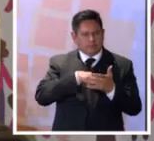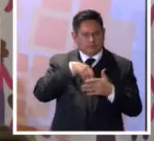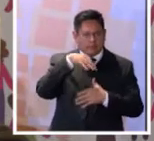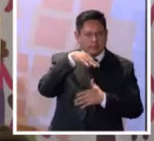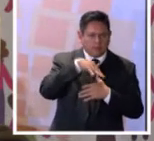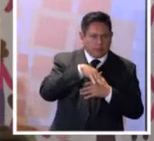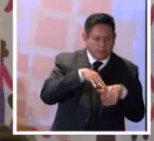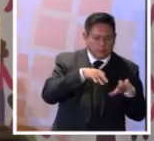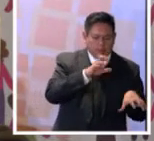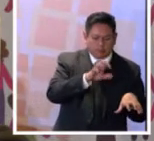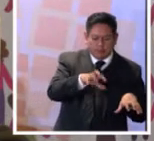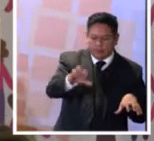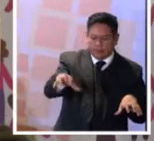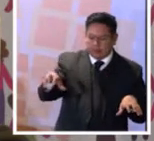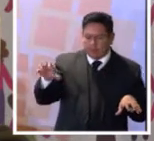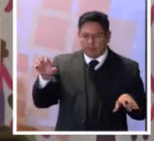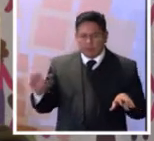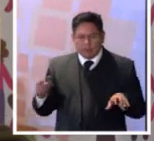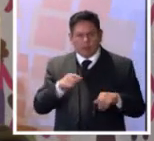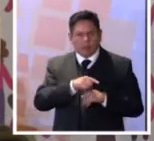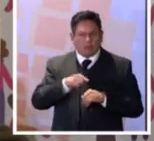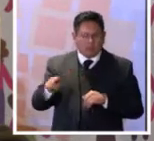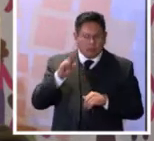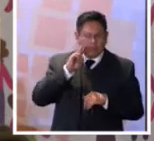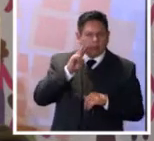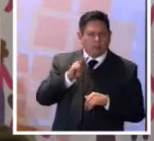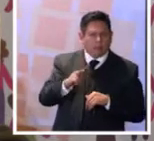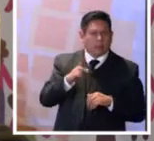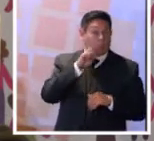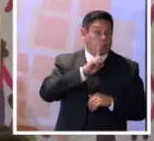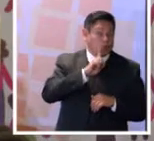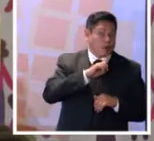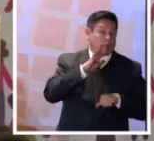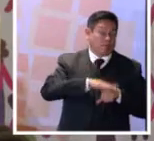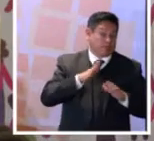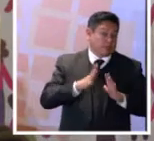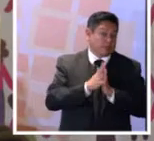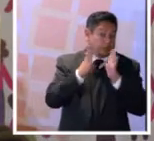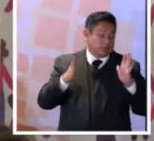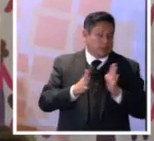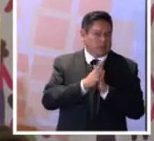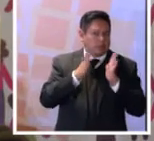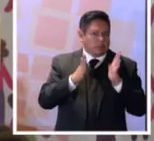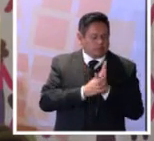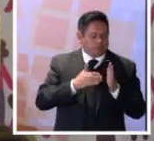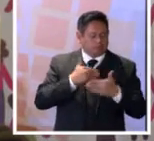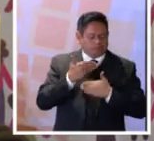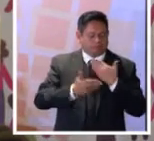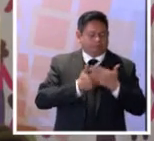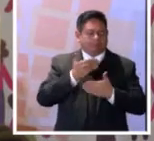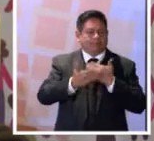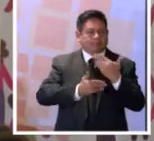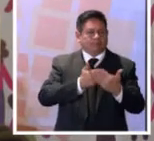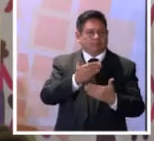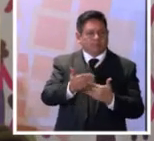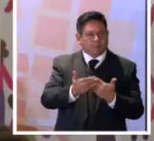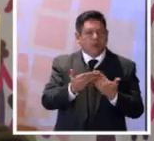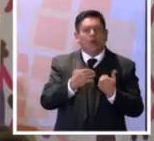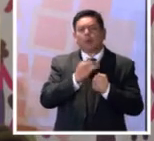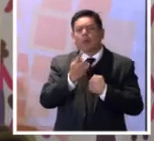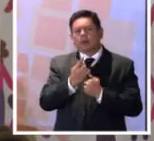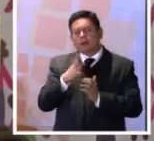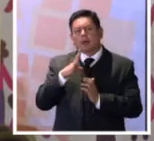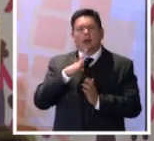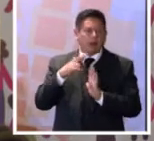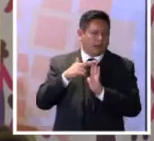los cambios a nivel de el avance político de las mujeres, los avances se dan por cuestiones normativas,